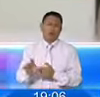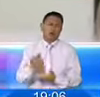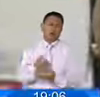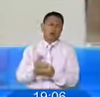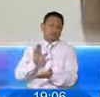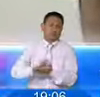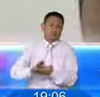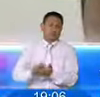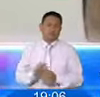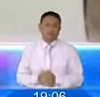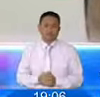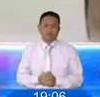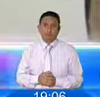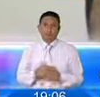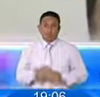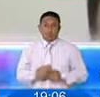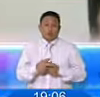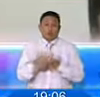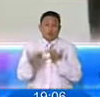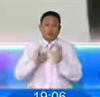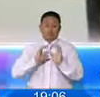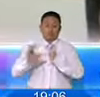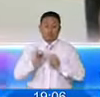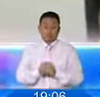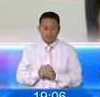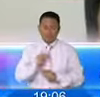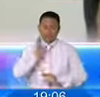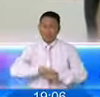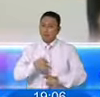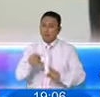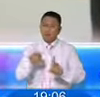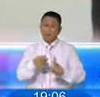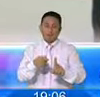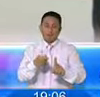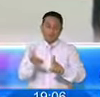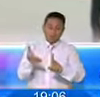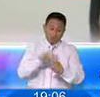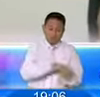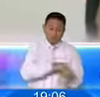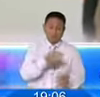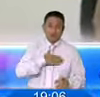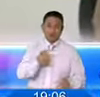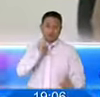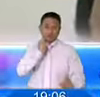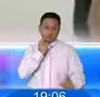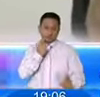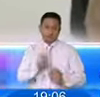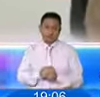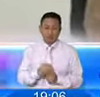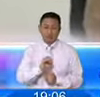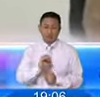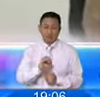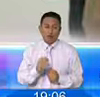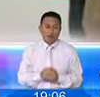Muchas veces cuando empezamos a hablar que la mató porque tenía celos, la mató